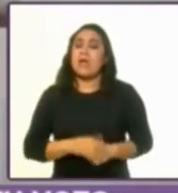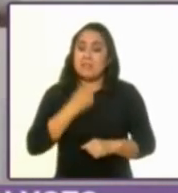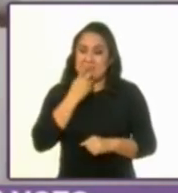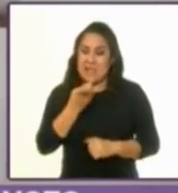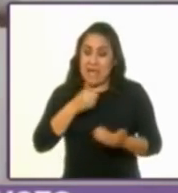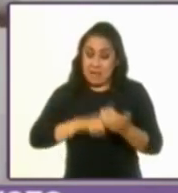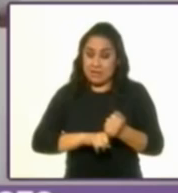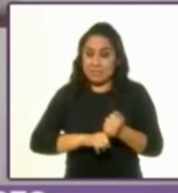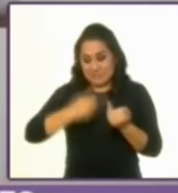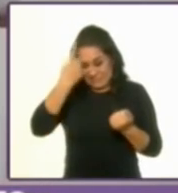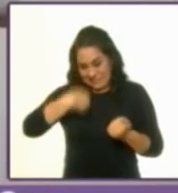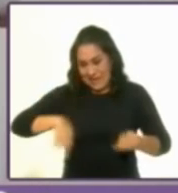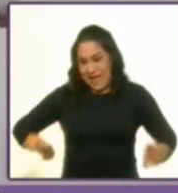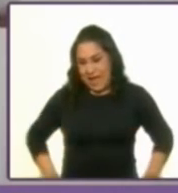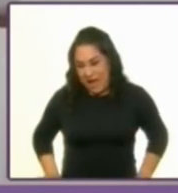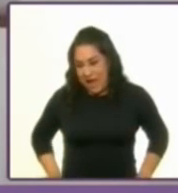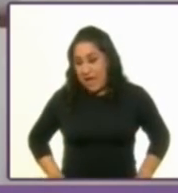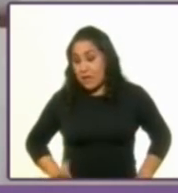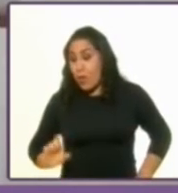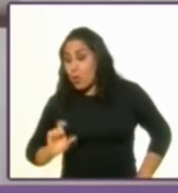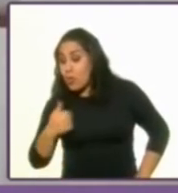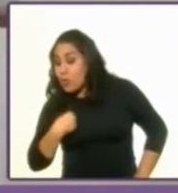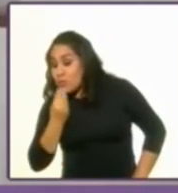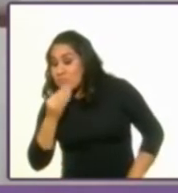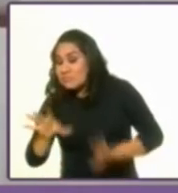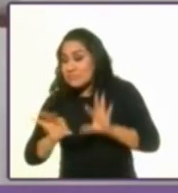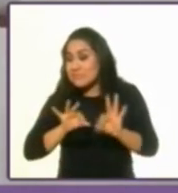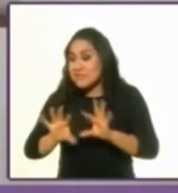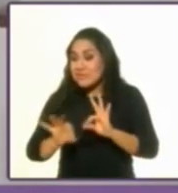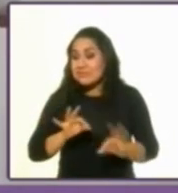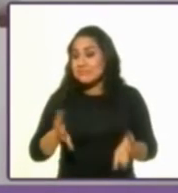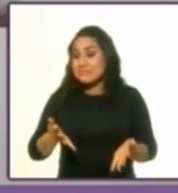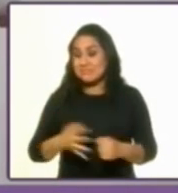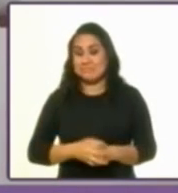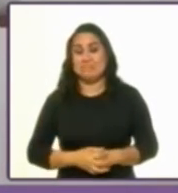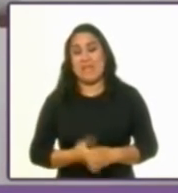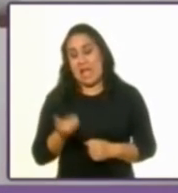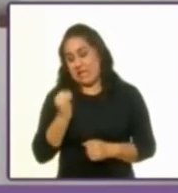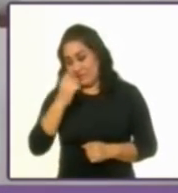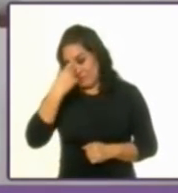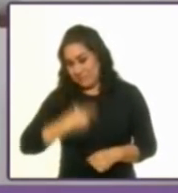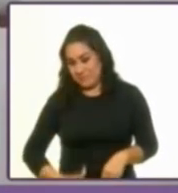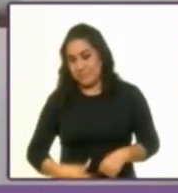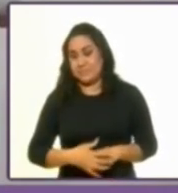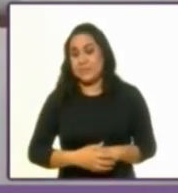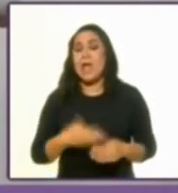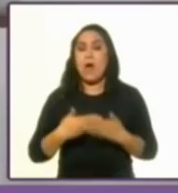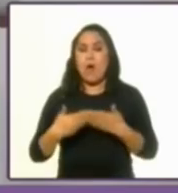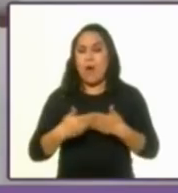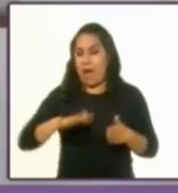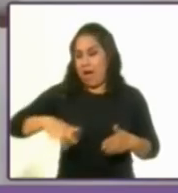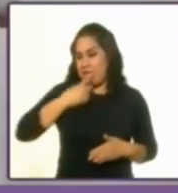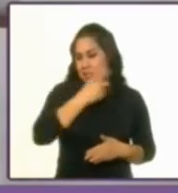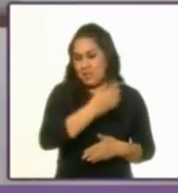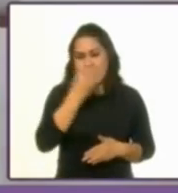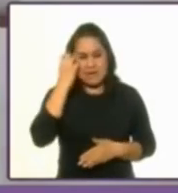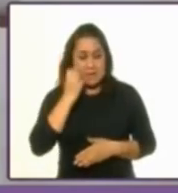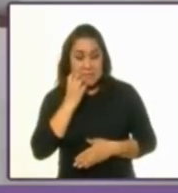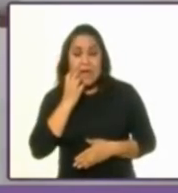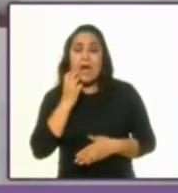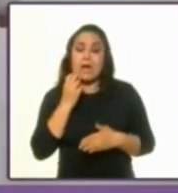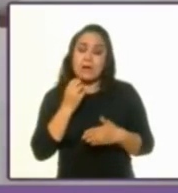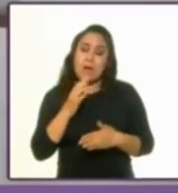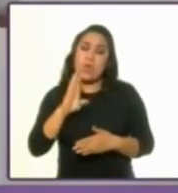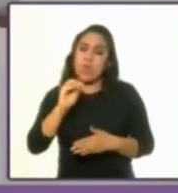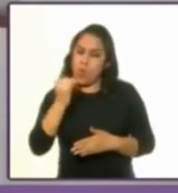comemos el tema de la salud está estrictamente relacionado con la alimentación a marco rascón hacia una referencia mariana que ustedes también